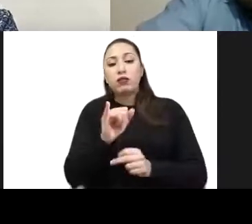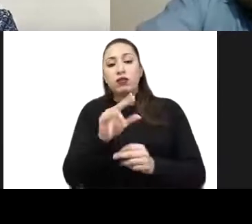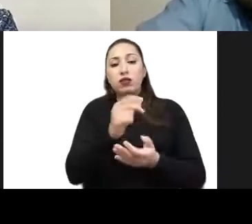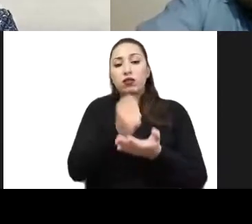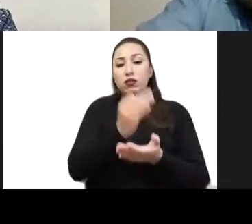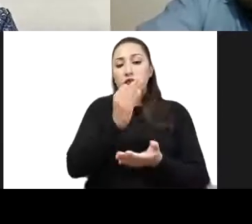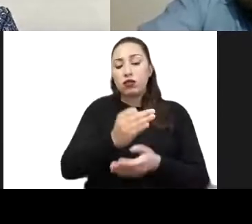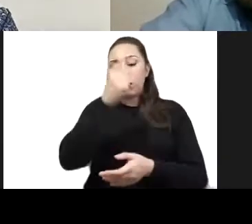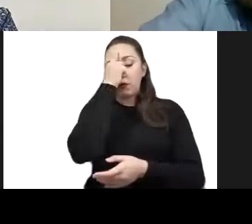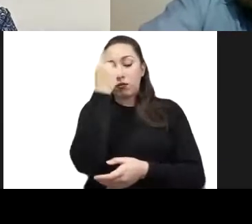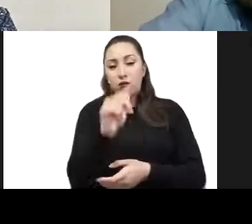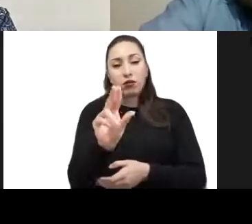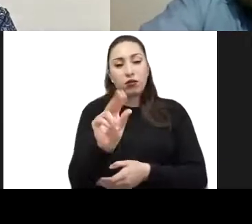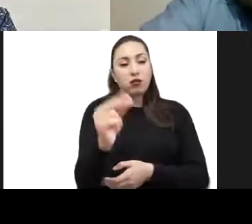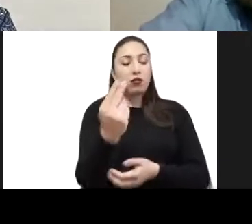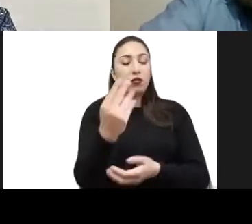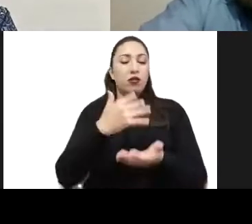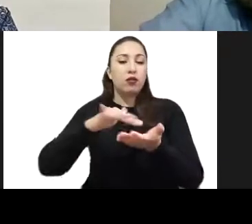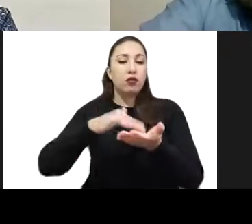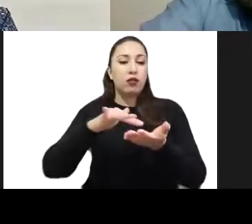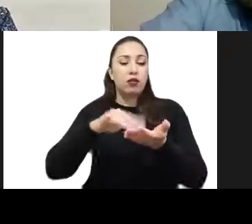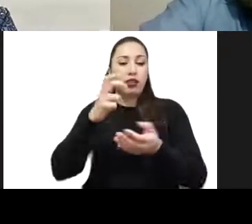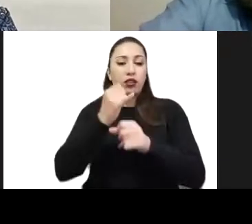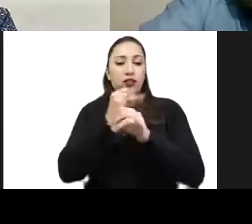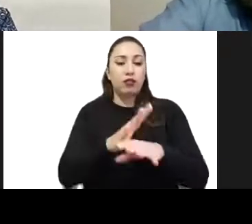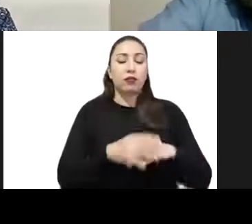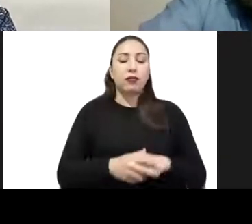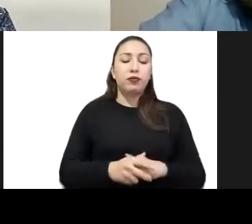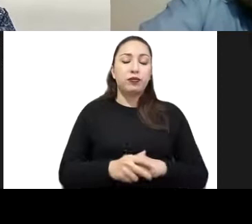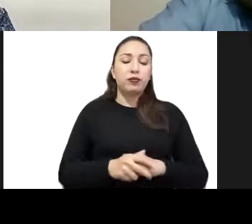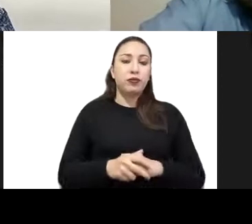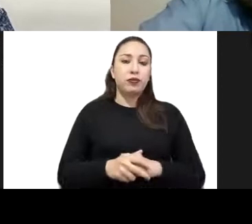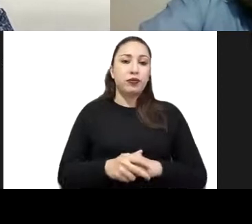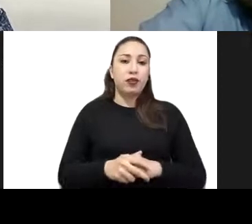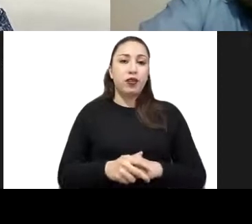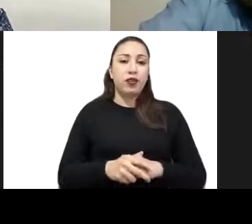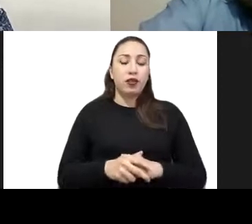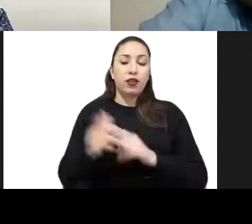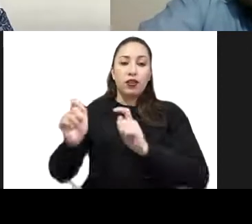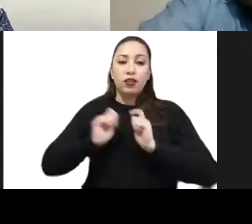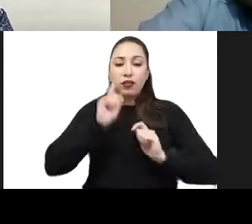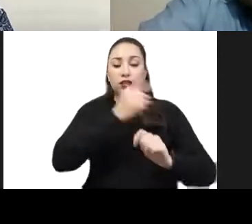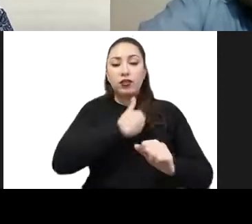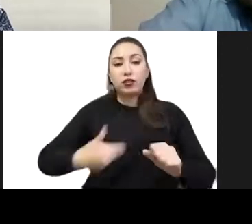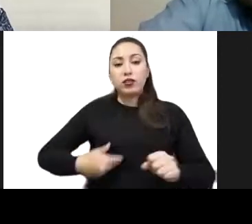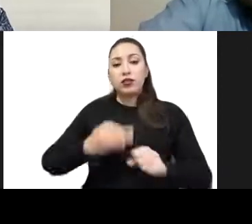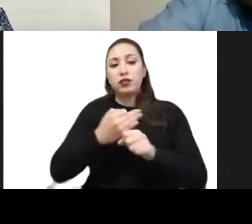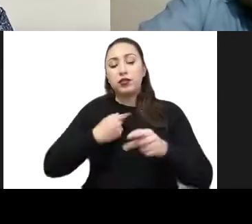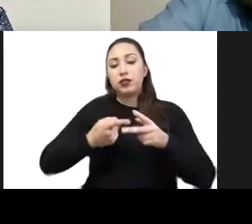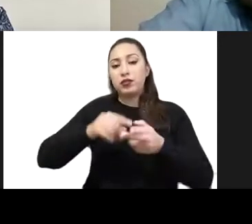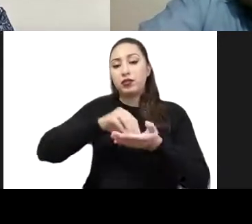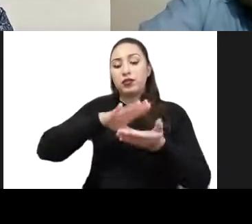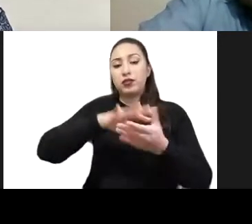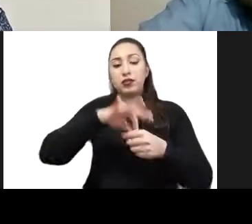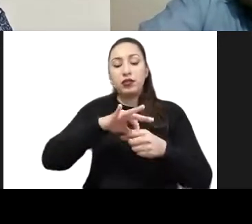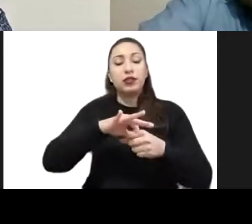y diputados si es de dispensarse la lectura del mismo. Por instrucción de la presidencia, en votación nominal se consulta si es